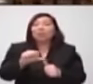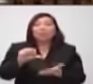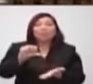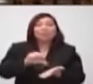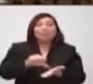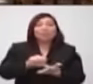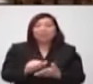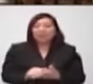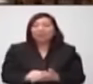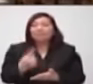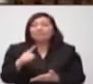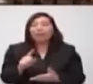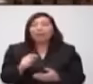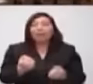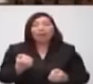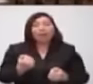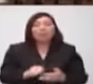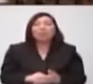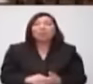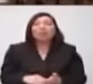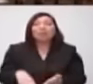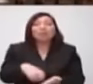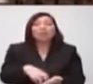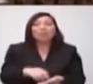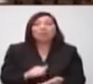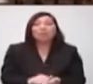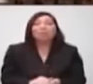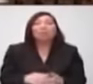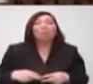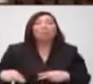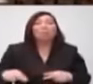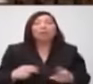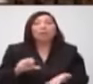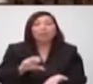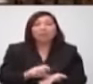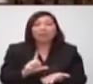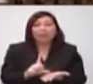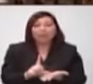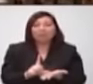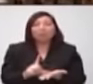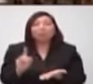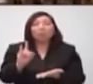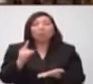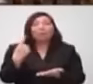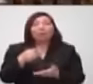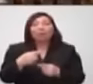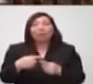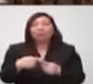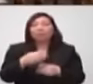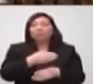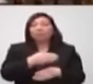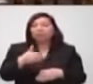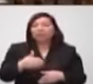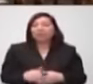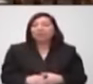central para el transporte. Es decir, la población se dispara desde el centro de Lima y lo utiliza para ir a los distintos